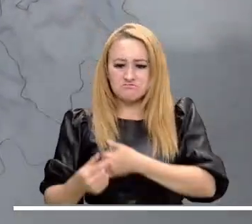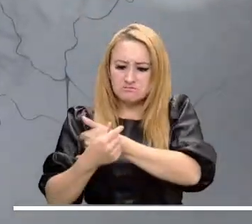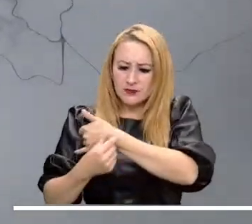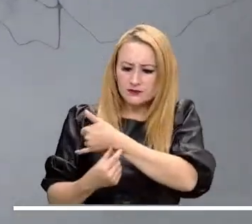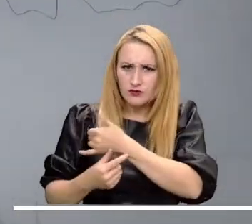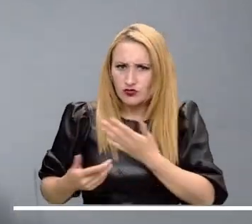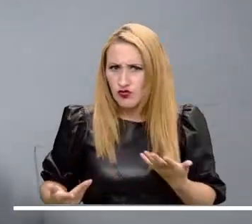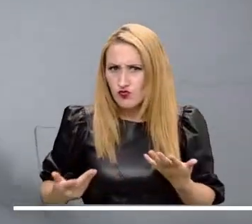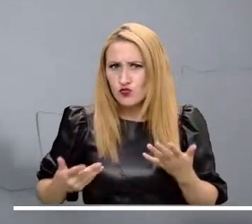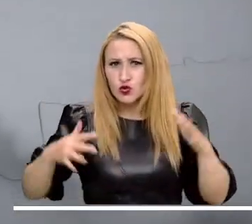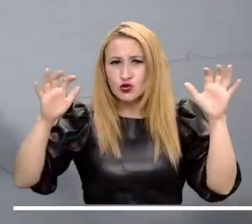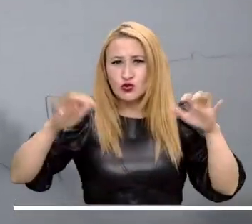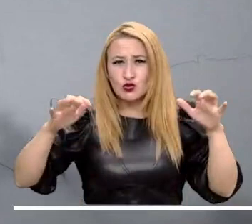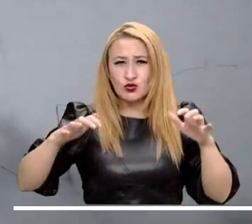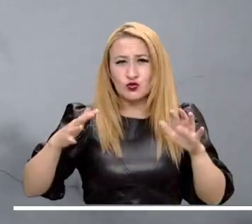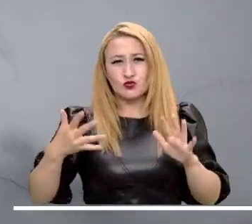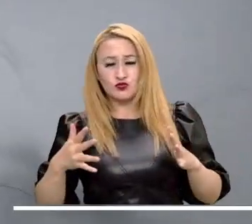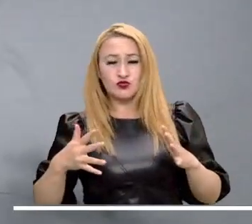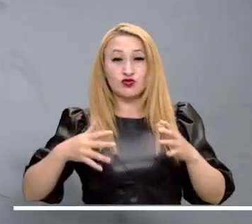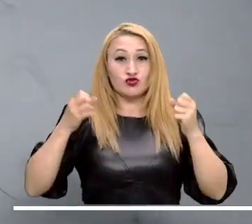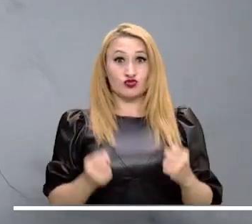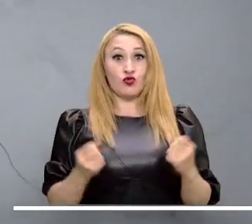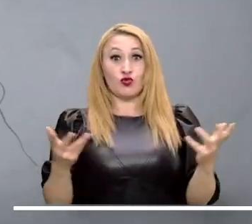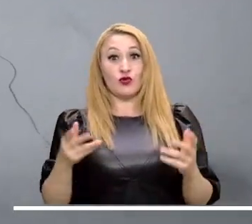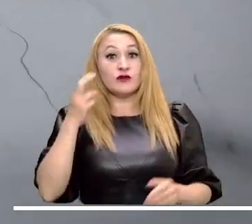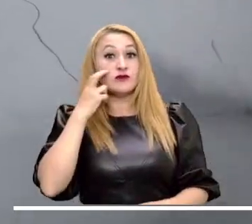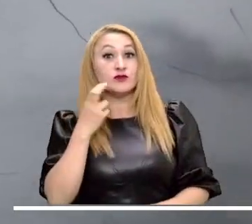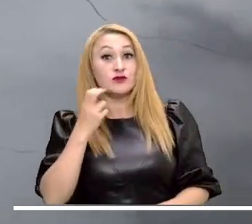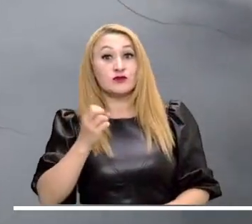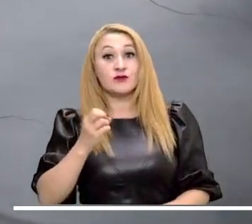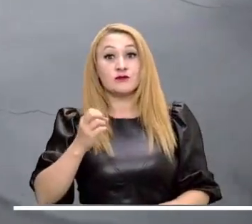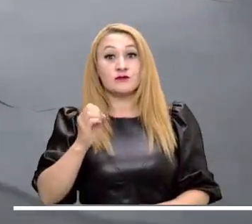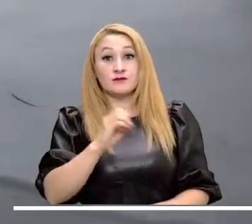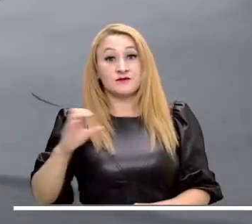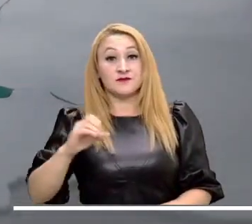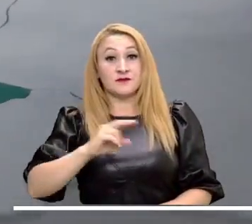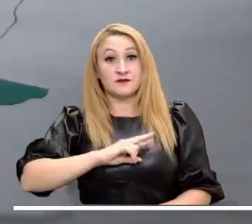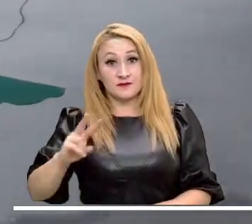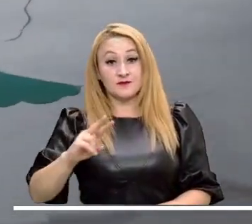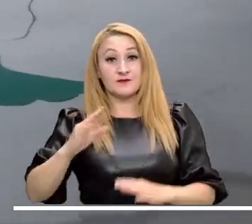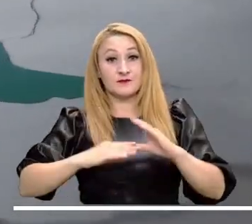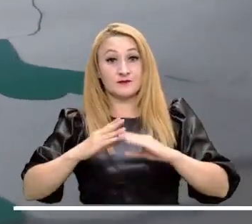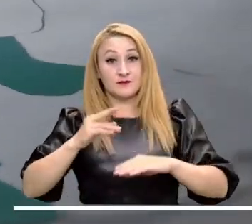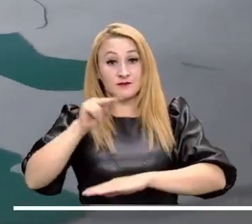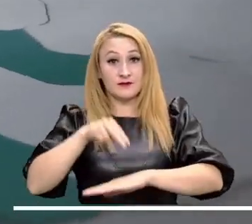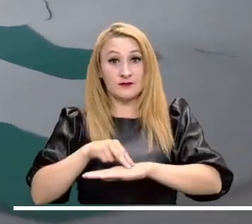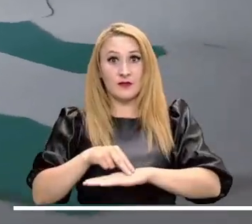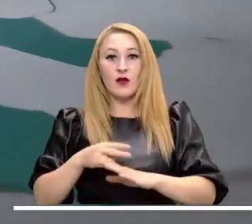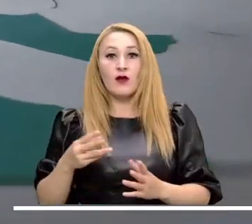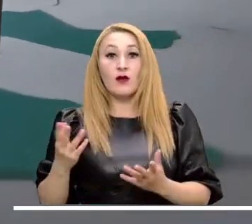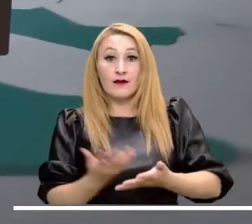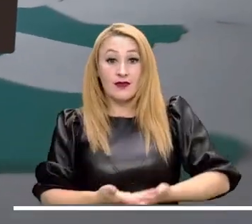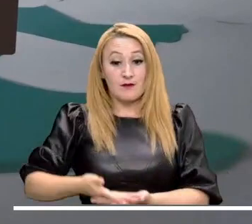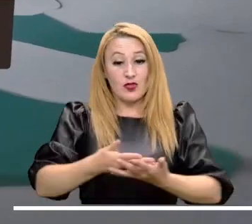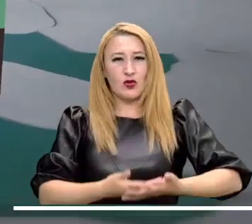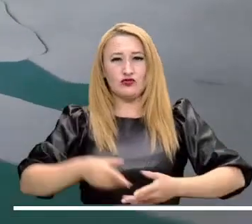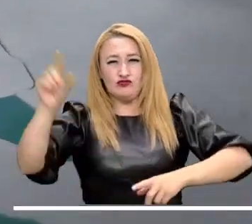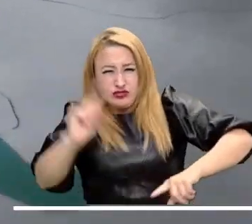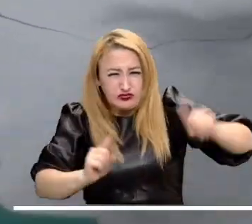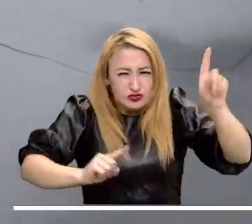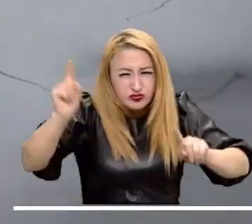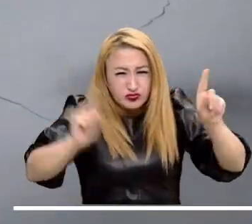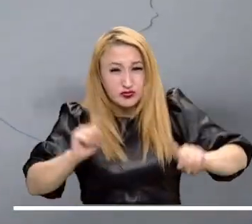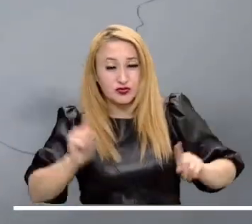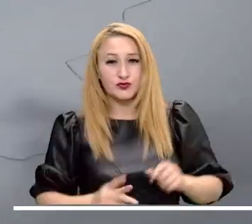El Pacífico espera lluvias entre moderadas a fuertes en Chocó, occidente de Valle del Cauca, Cauca y Nariño. En Quibdó podrían